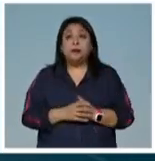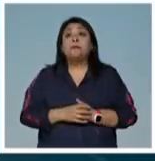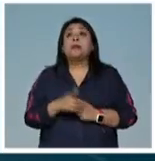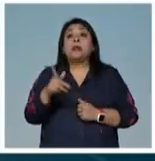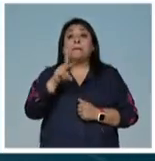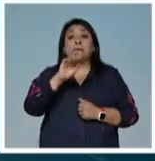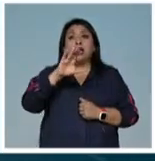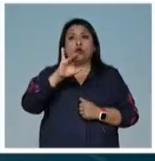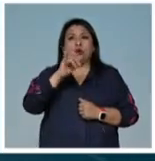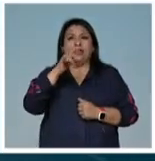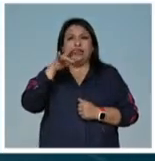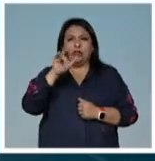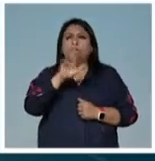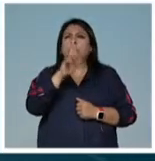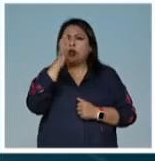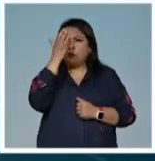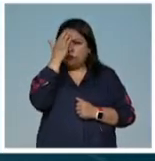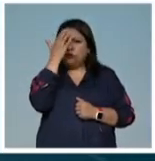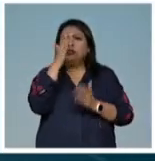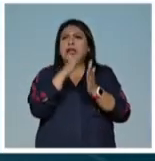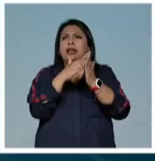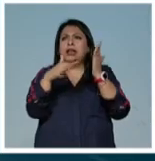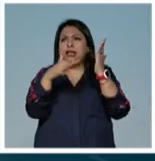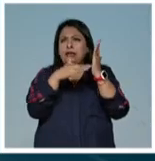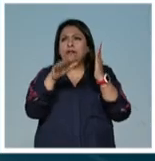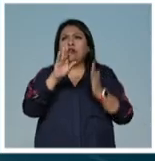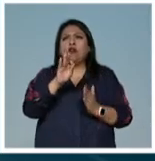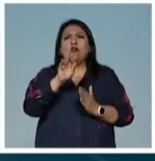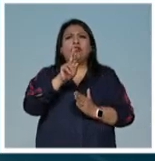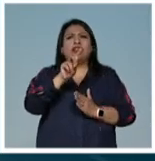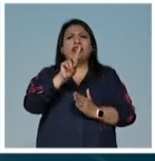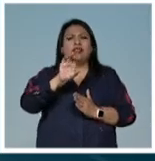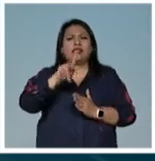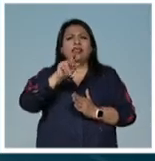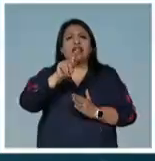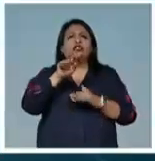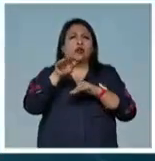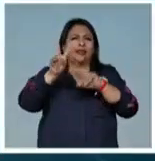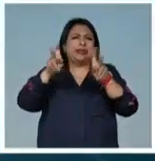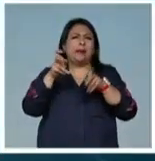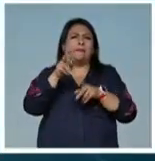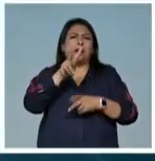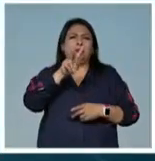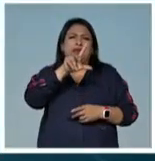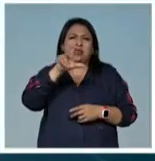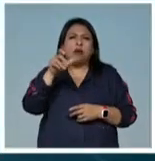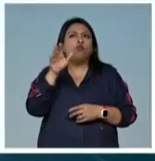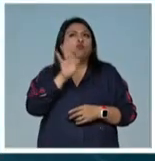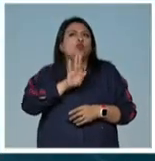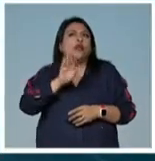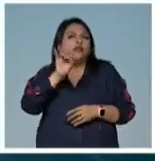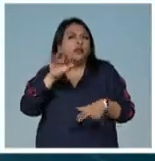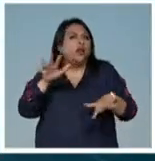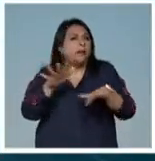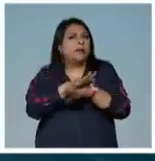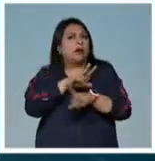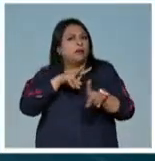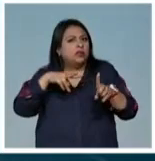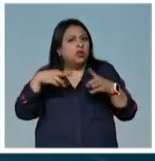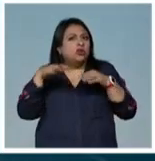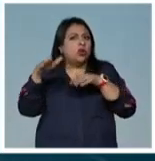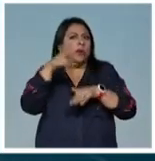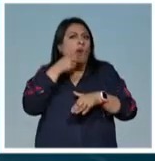Paco Ignacio Taibo II reconoce el libro de Friedrich Katz sobre Pancho Villa como una obra que abrió la posibilidad de cambiar la perspectiva